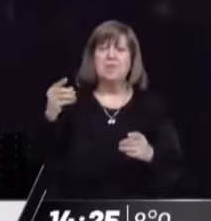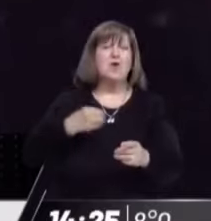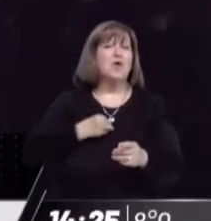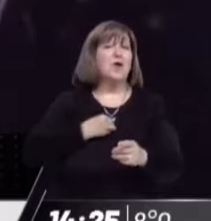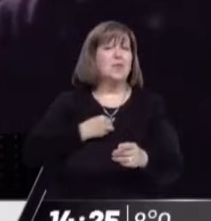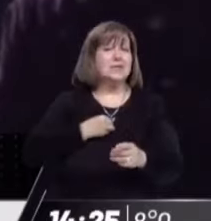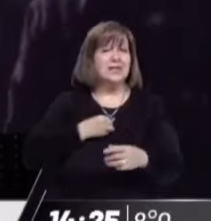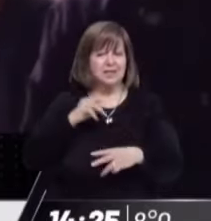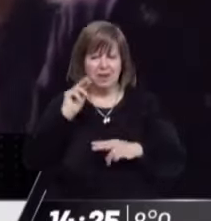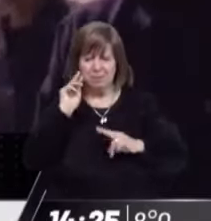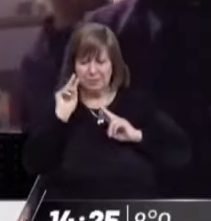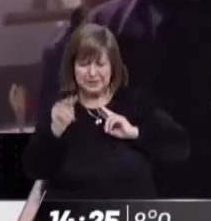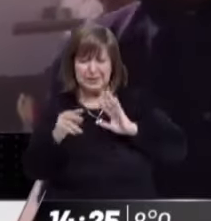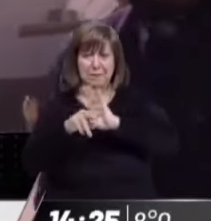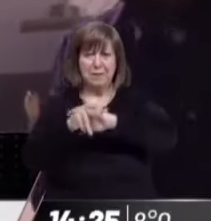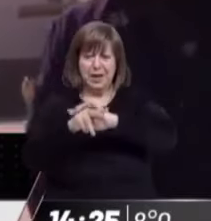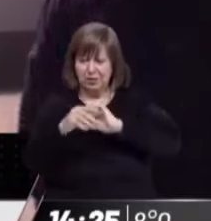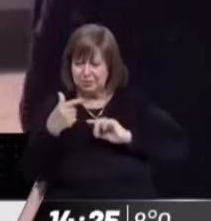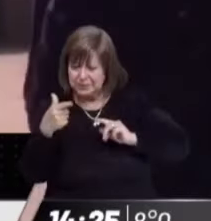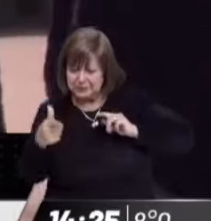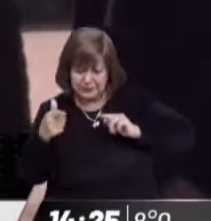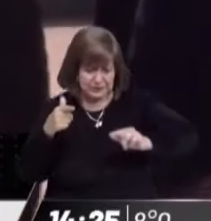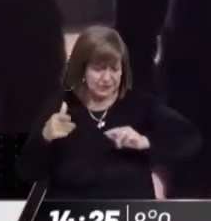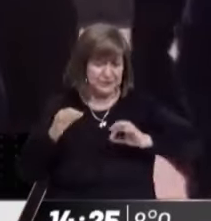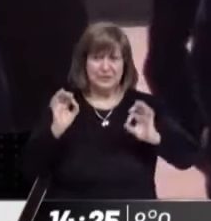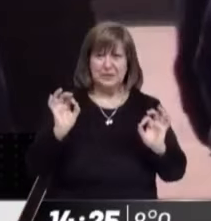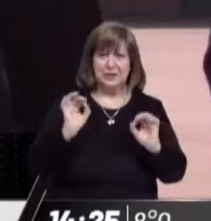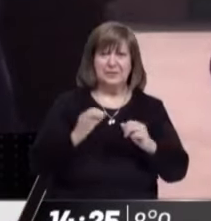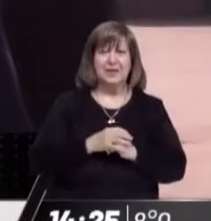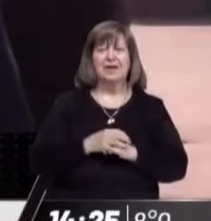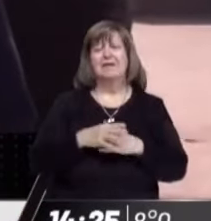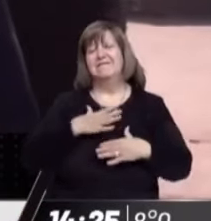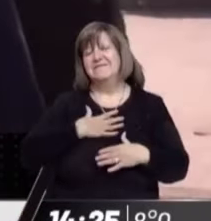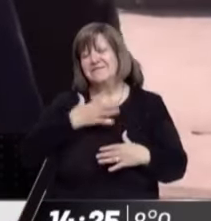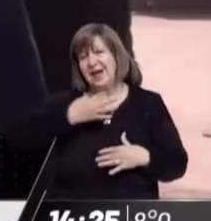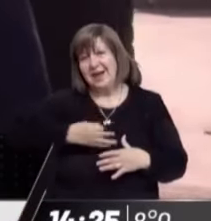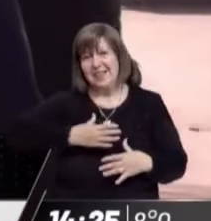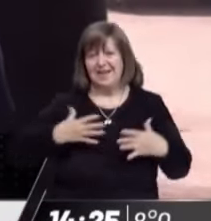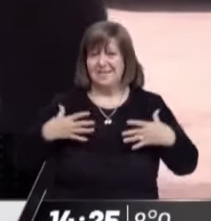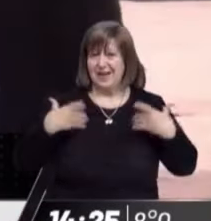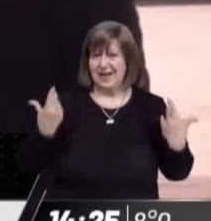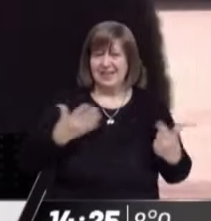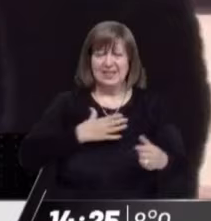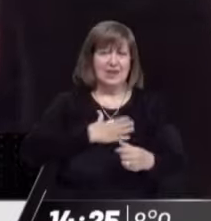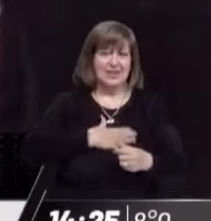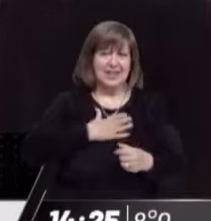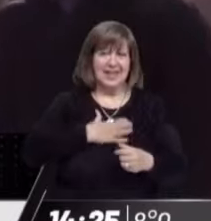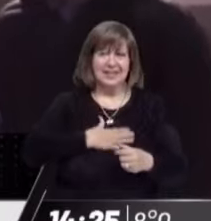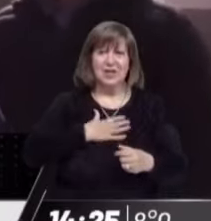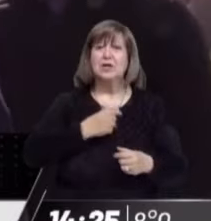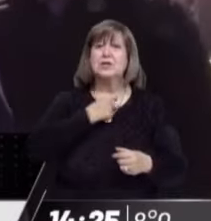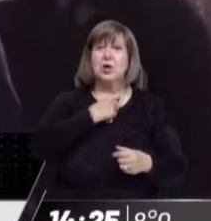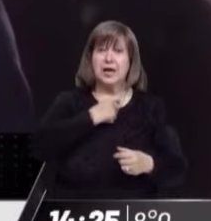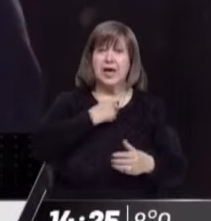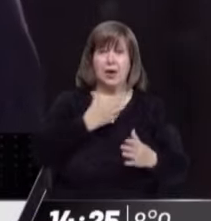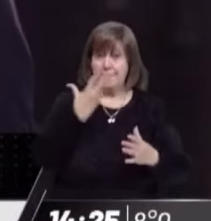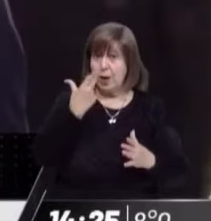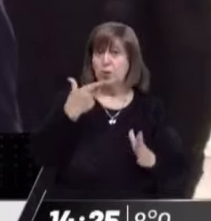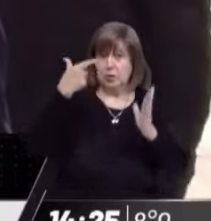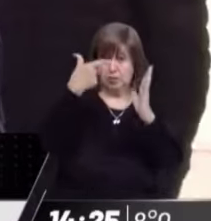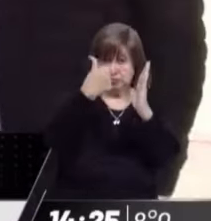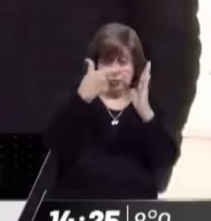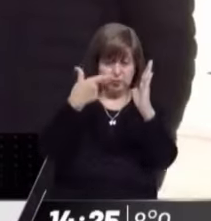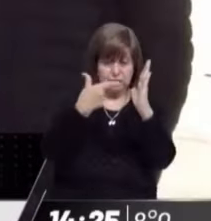sentís cuando ves que algo de tus manos salió tan bonito? Y muy feliz, la verdad, me encanta. Yo quiero dedicarme a soldadura, así que... ¿Querés